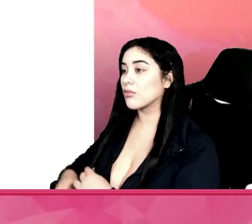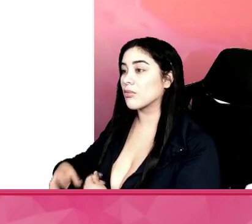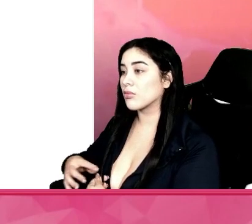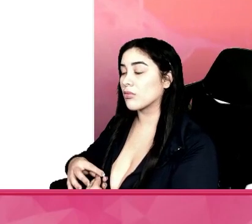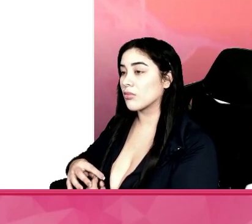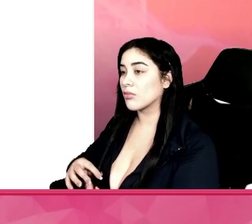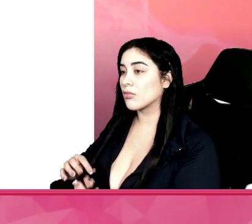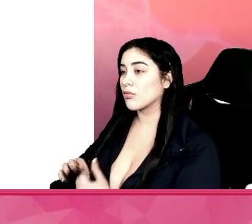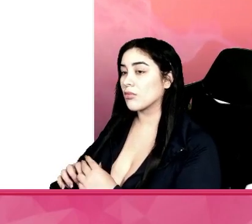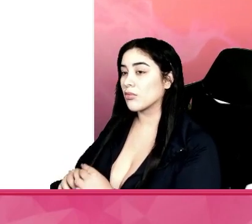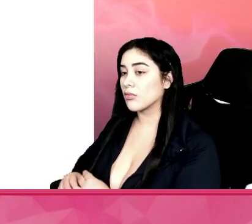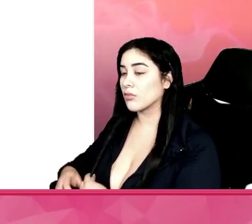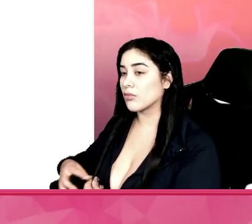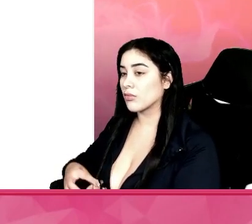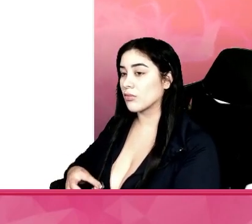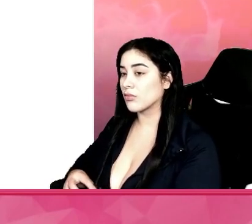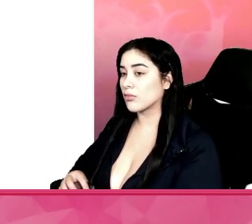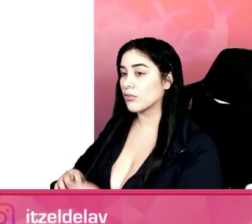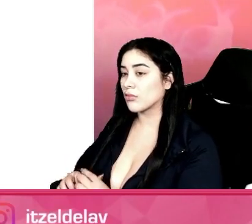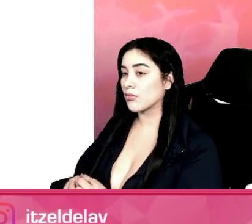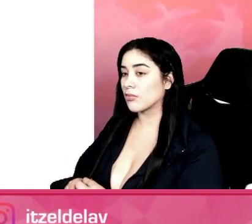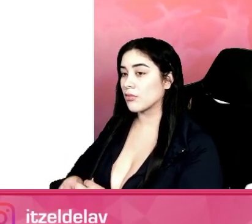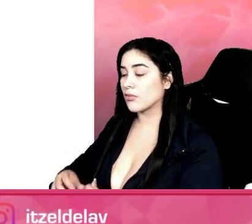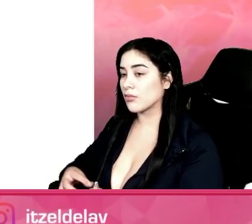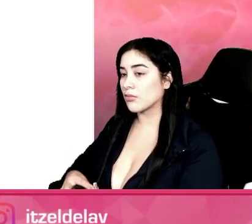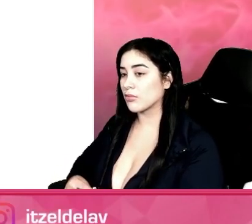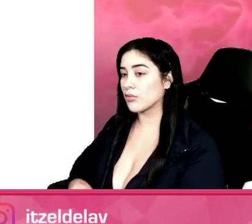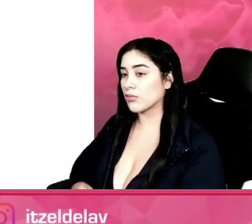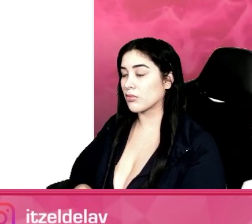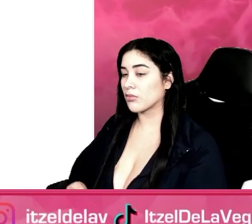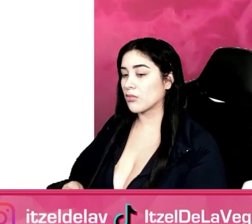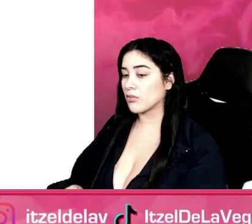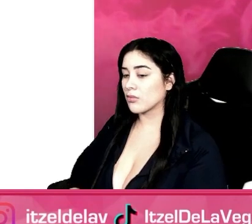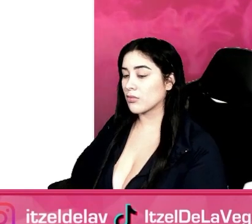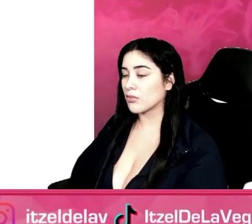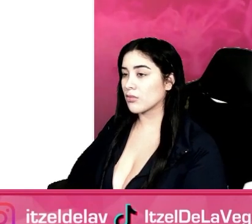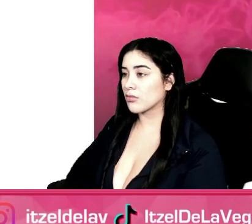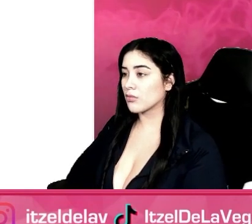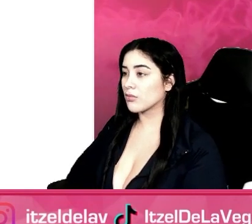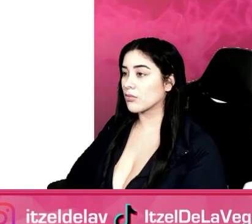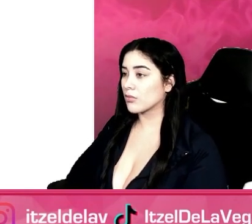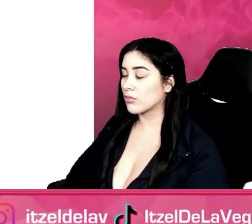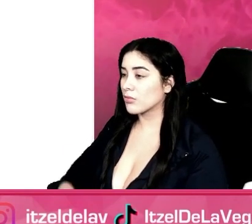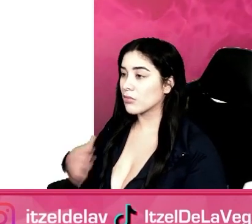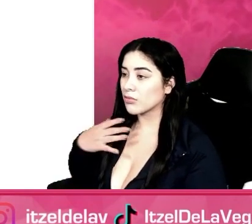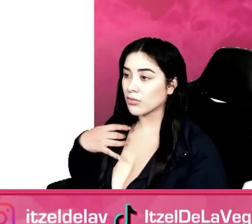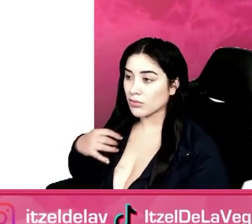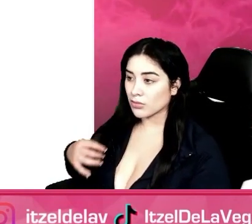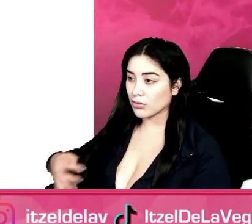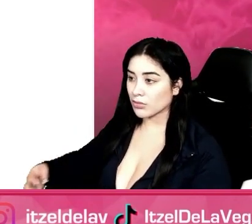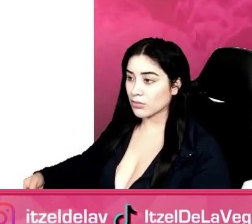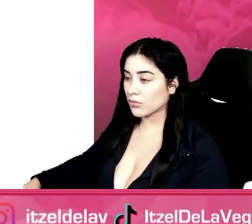como nos lo anuncias está lo que ha dicho el presidente de tu partido respecto a juicio político y